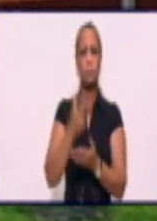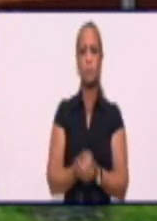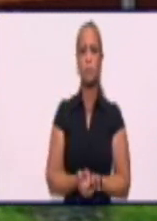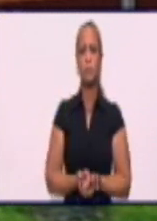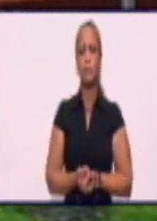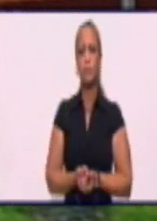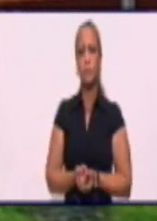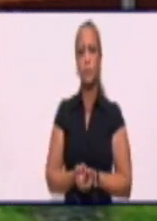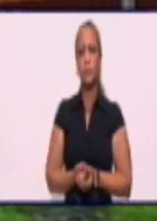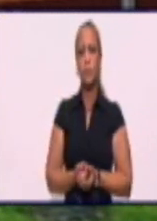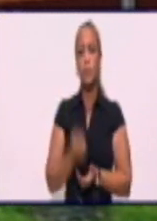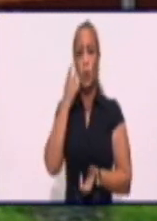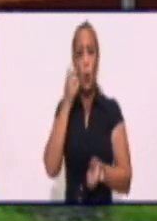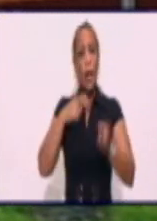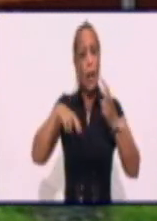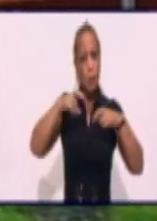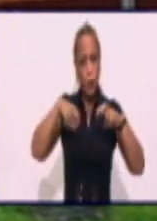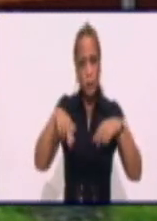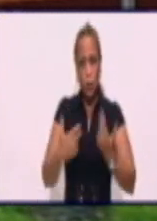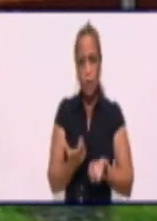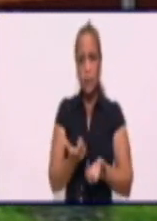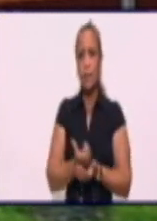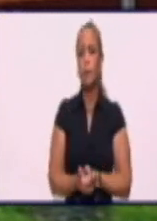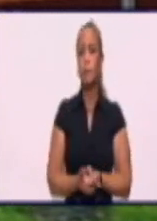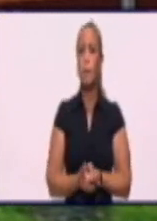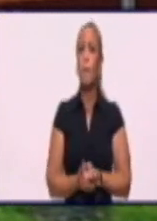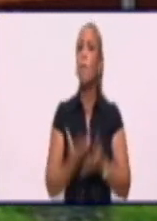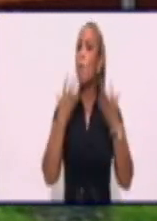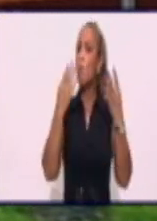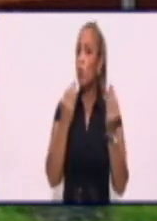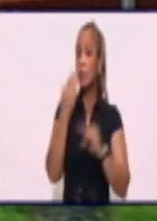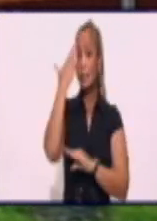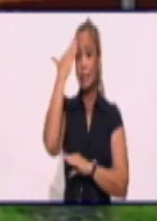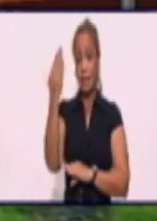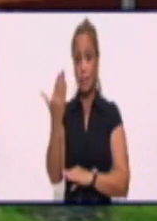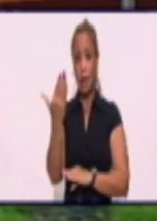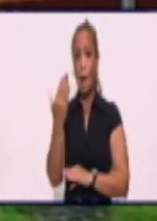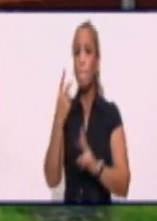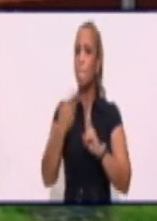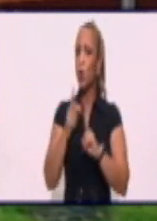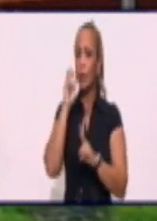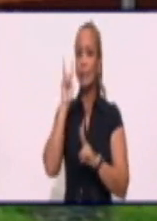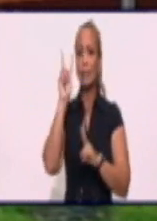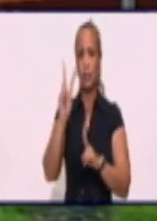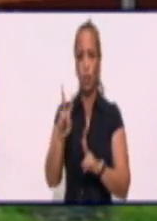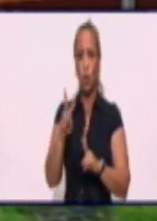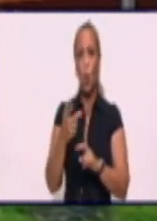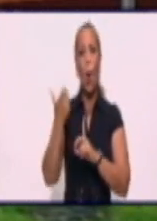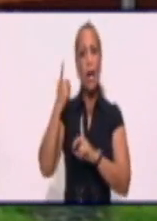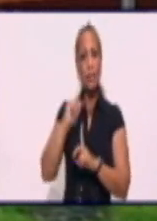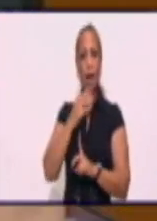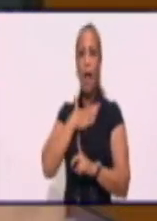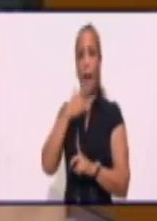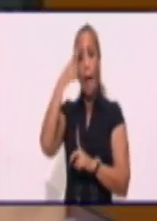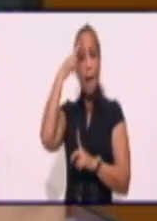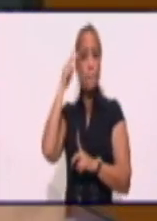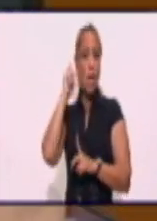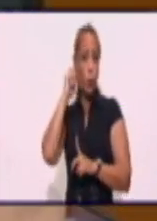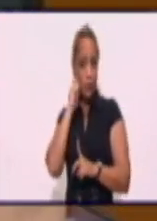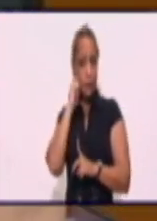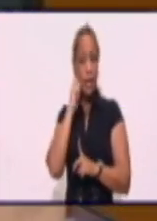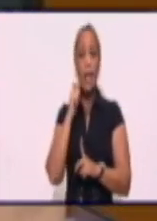la laboratorista Amarilis. Mil gracias por haber atendido ayer a mi abuelita de 87 años.